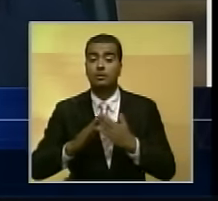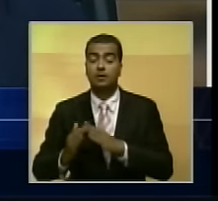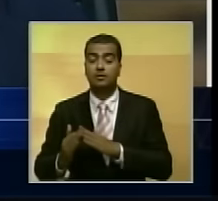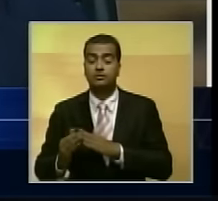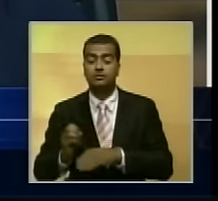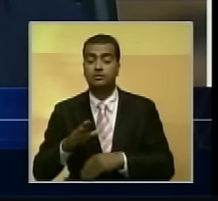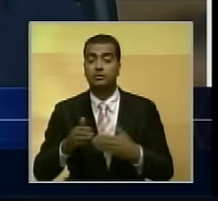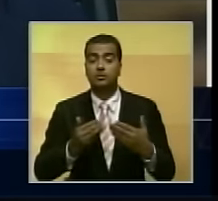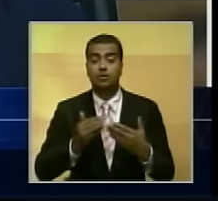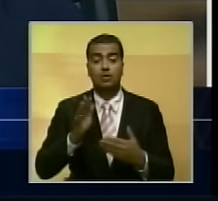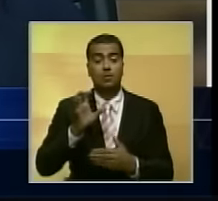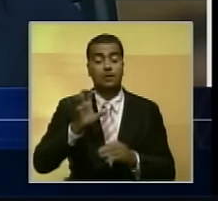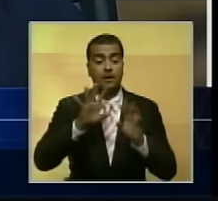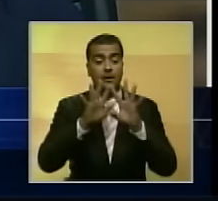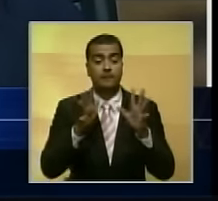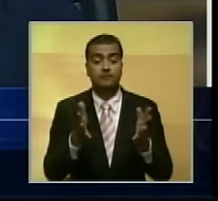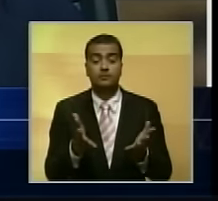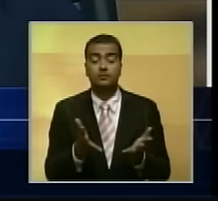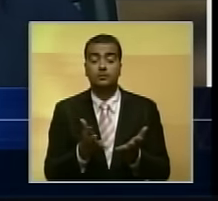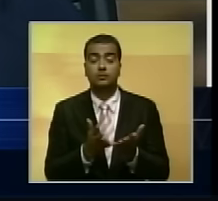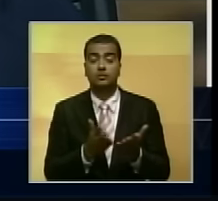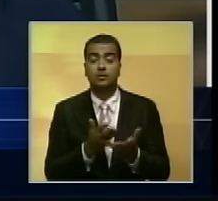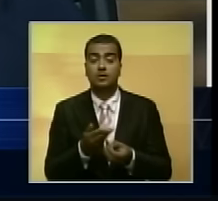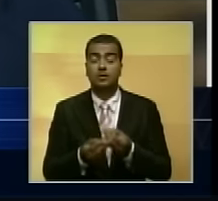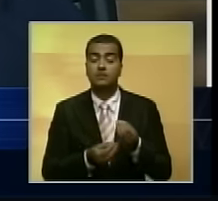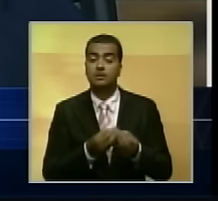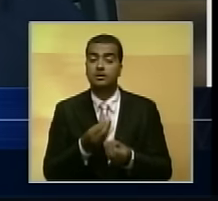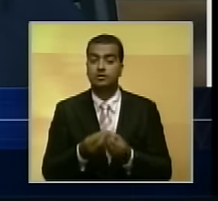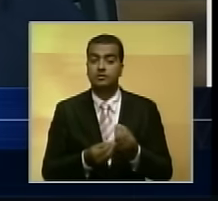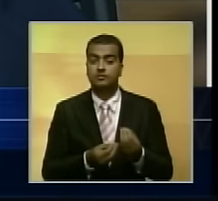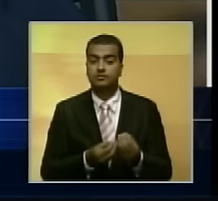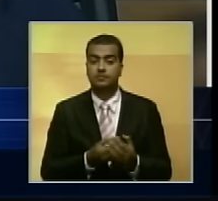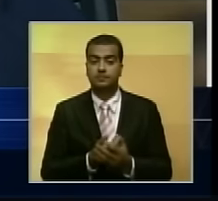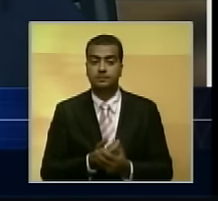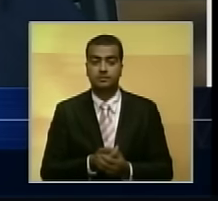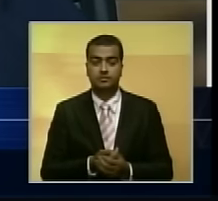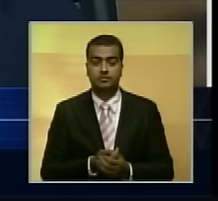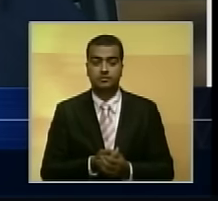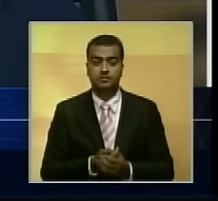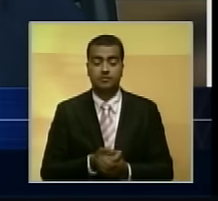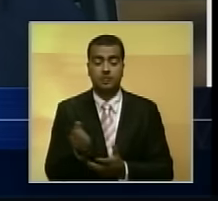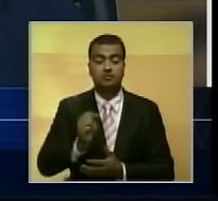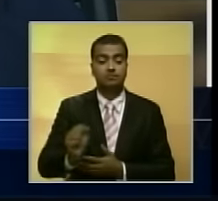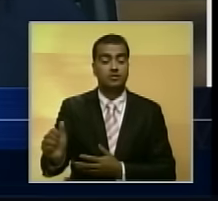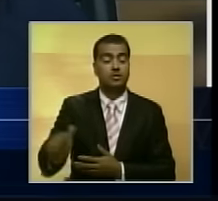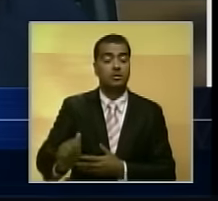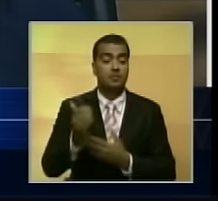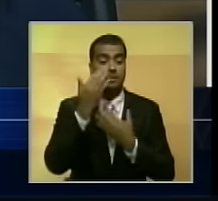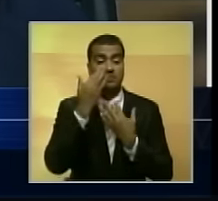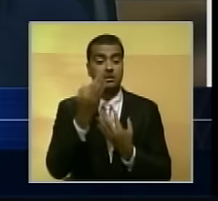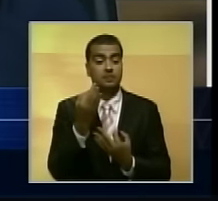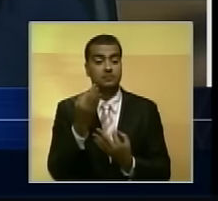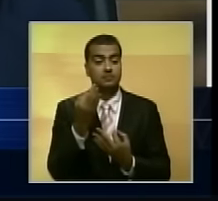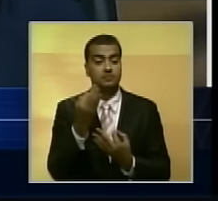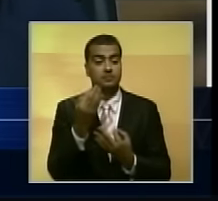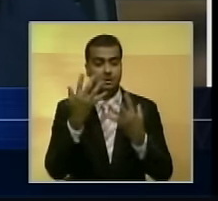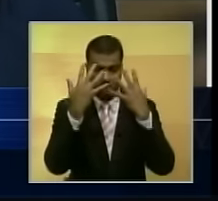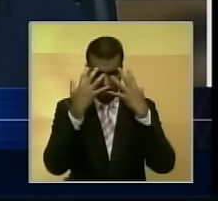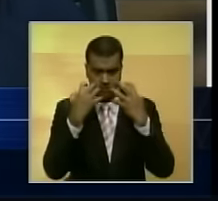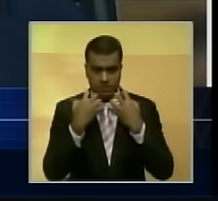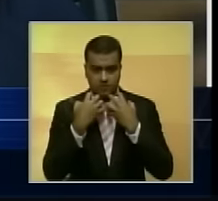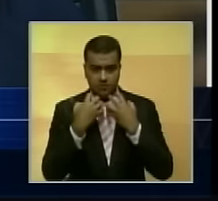los países en el mundo llevan adelante para combatir y derrotar y prevenir el